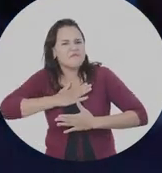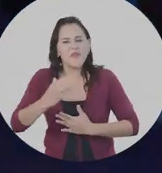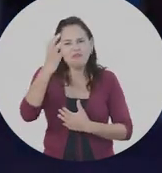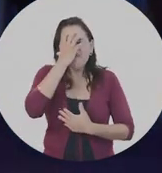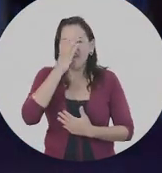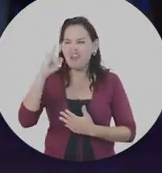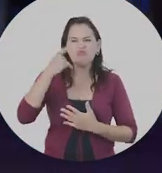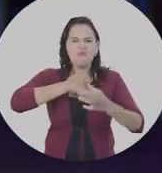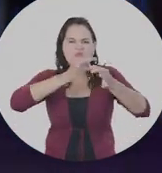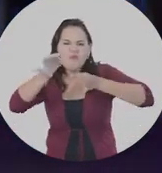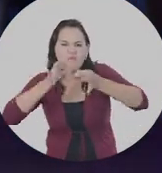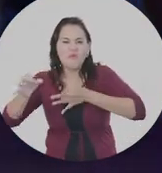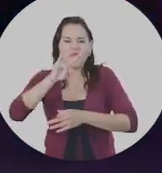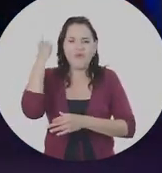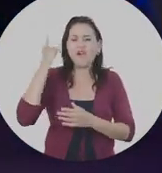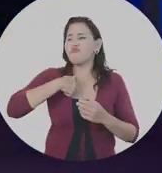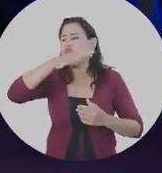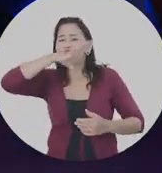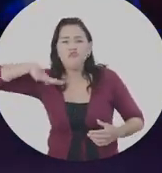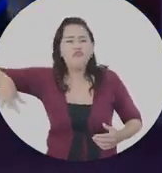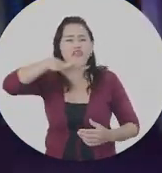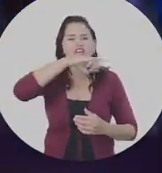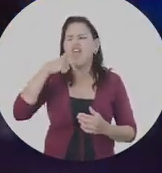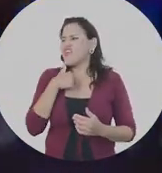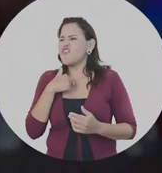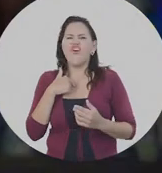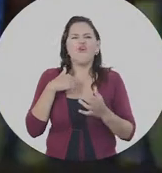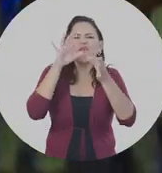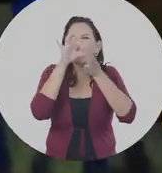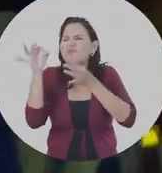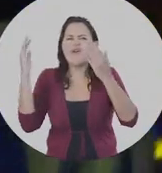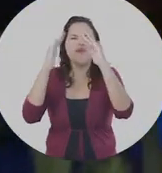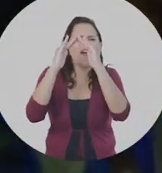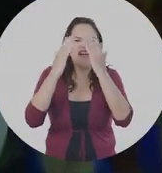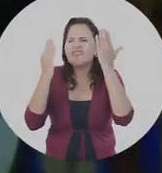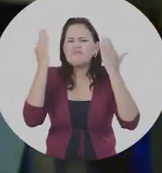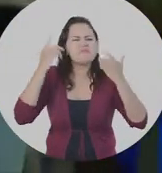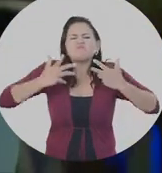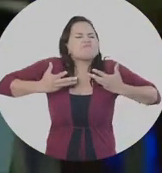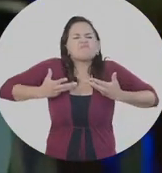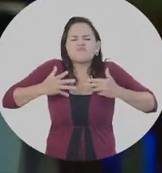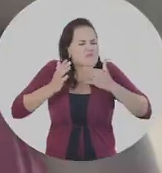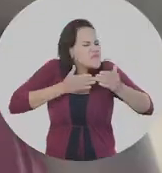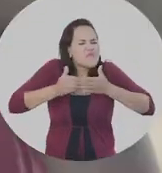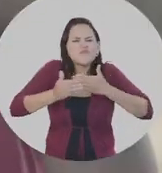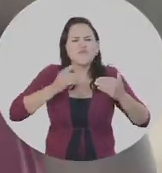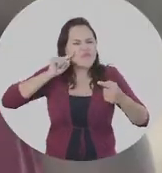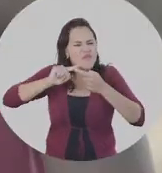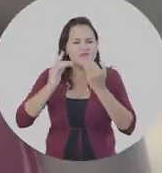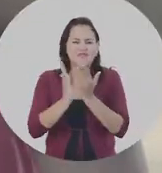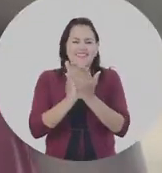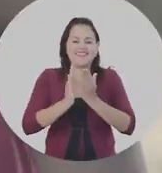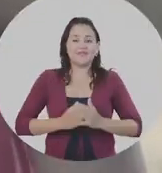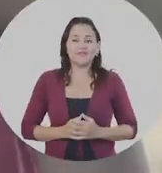decir, venimos de los corregimientos, venimos de la finca, venimos de las veredas, pero nosotros tenemos muchas ganas de estudiar.